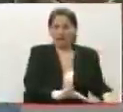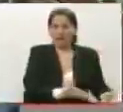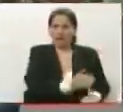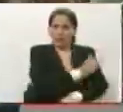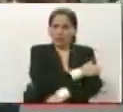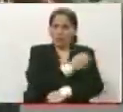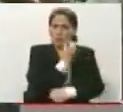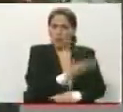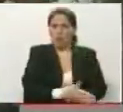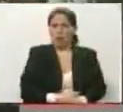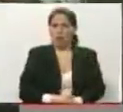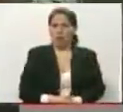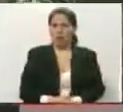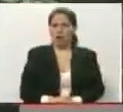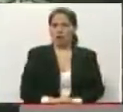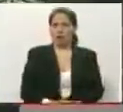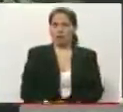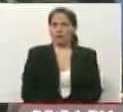Estos son unos irresponsables.